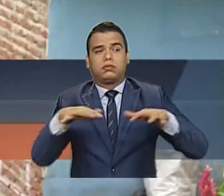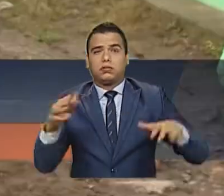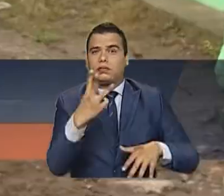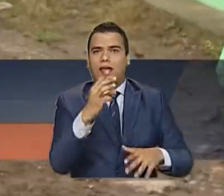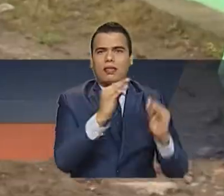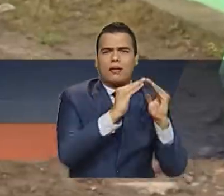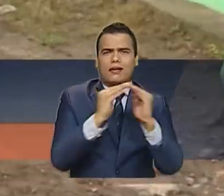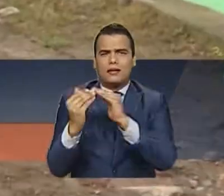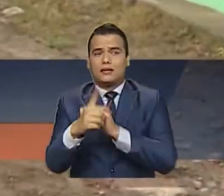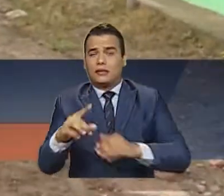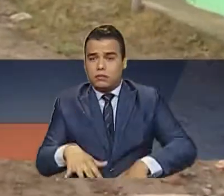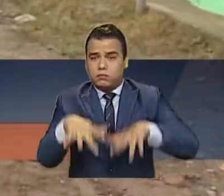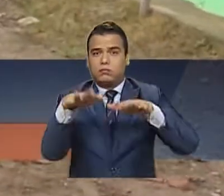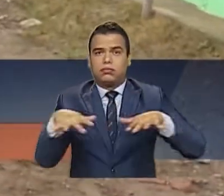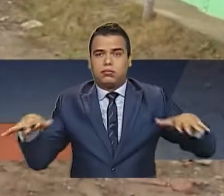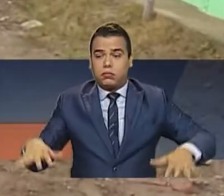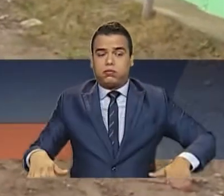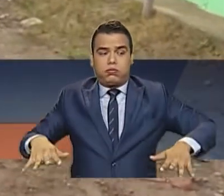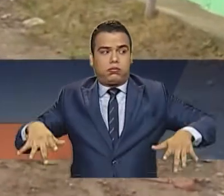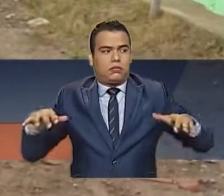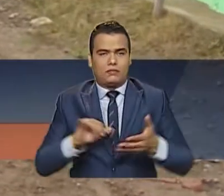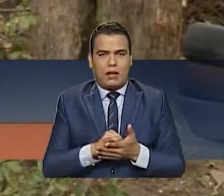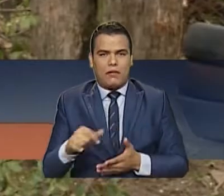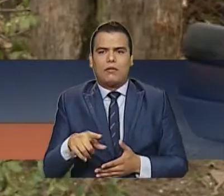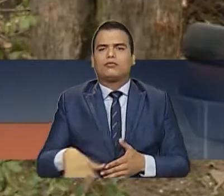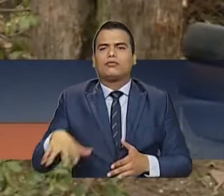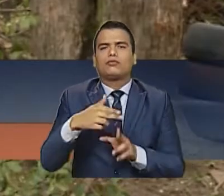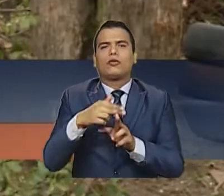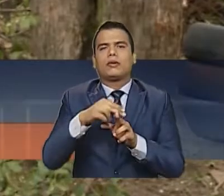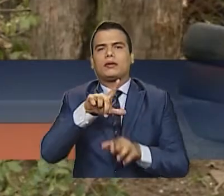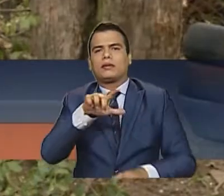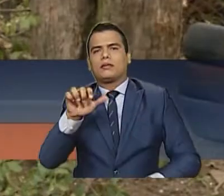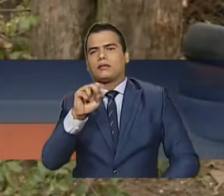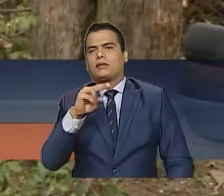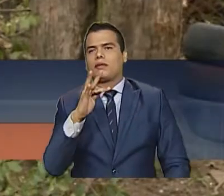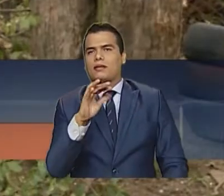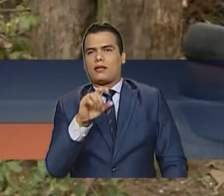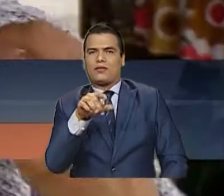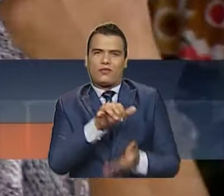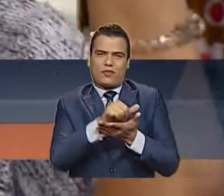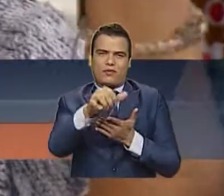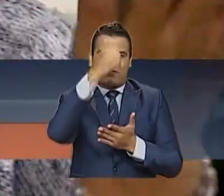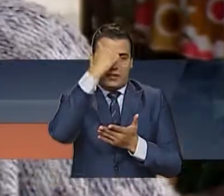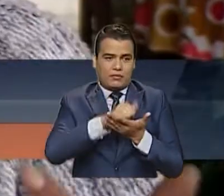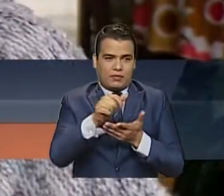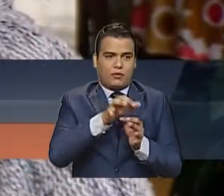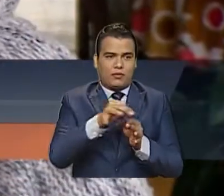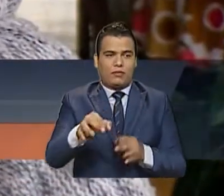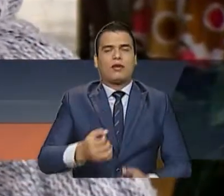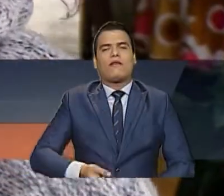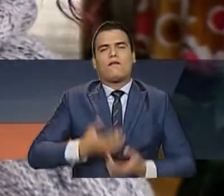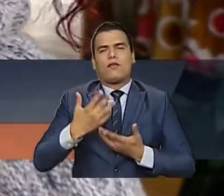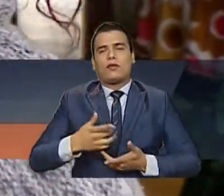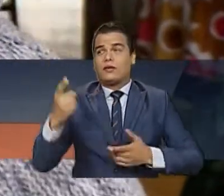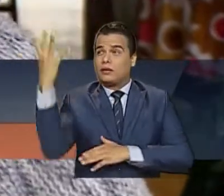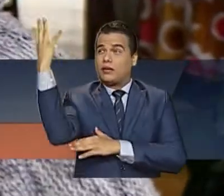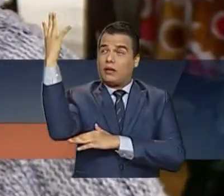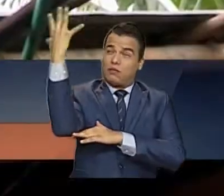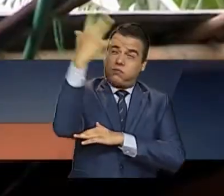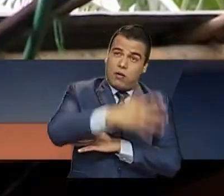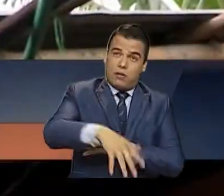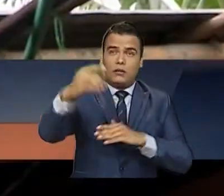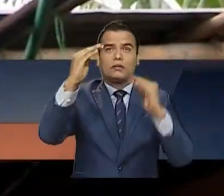la vereda el llanito en la zona rural del municipio de florida árbol se vino sobre el techo en las tejas cayeron en las hojas que sheen